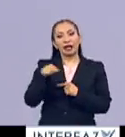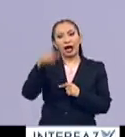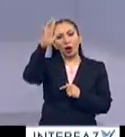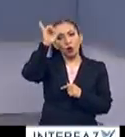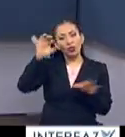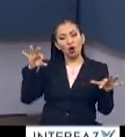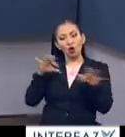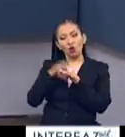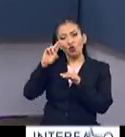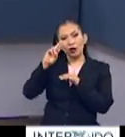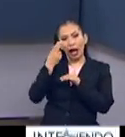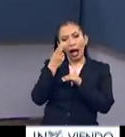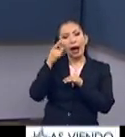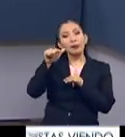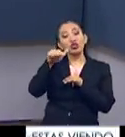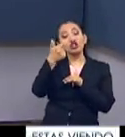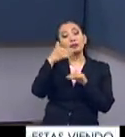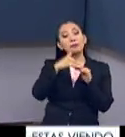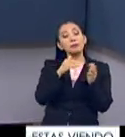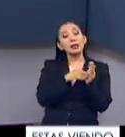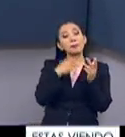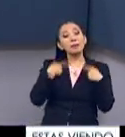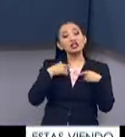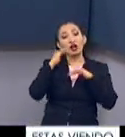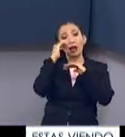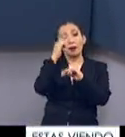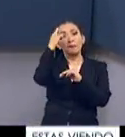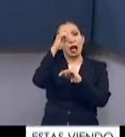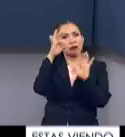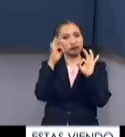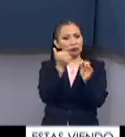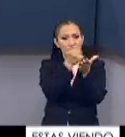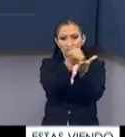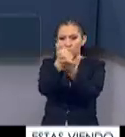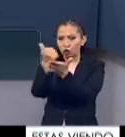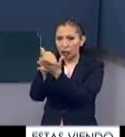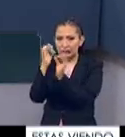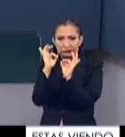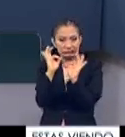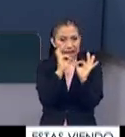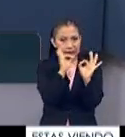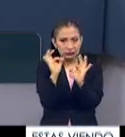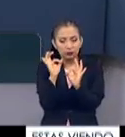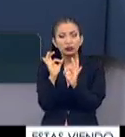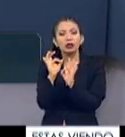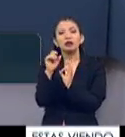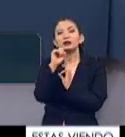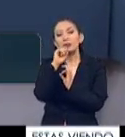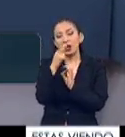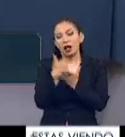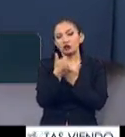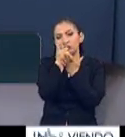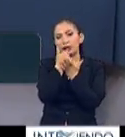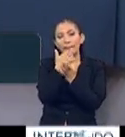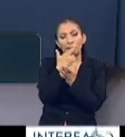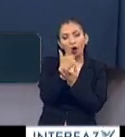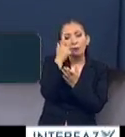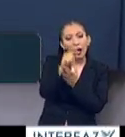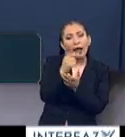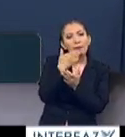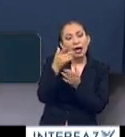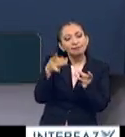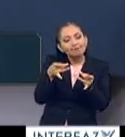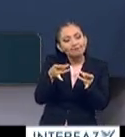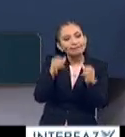acuerdo con la UNAM lo tenemos nada más a 12,000 personas, también para darles un seguimiento puntual a los participantes. Y también nos permite tener una muy buena